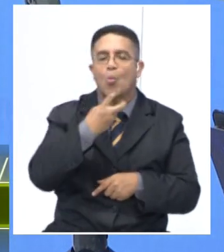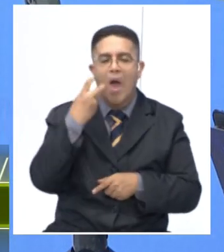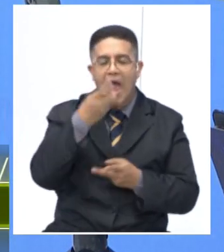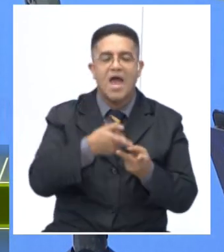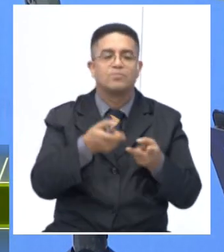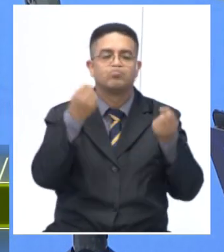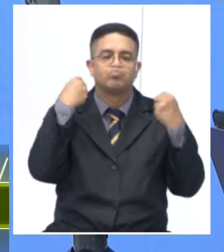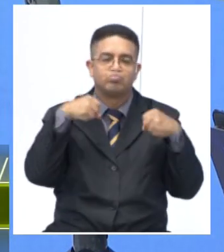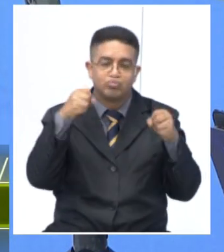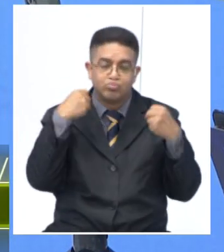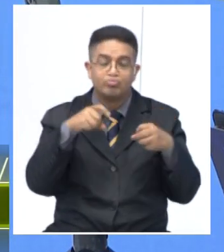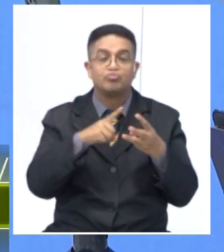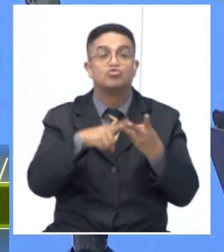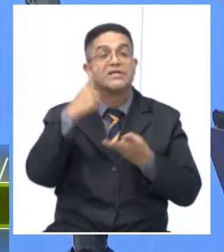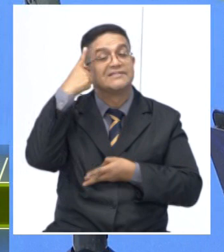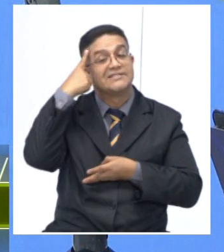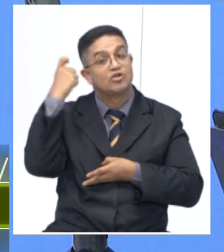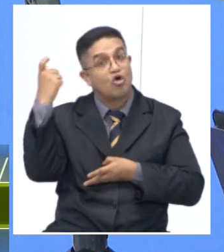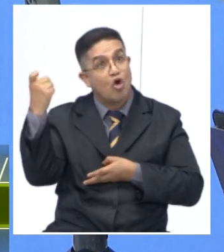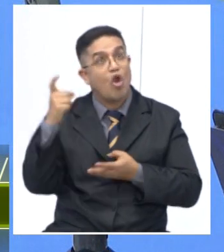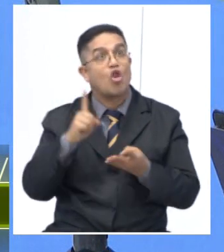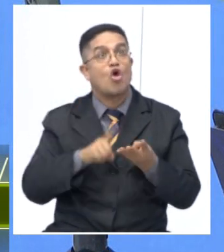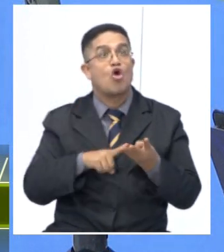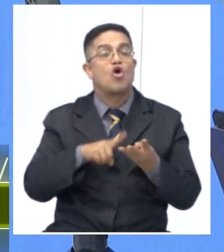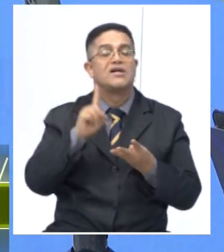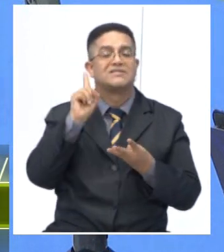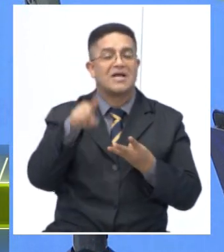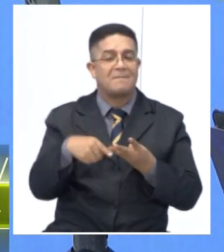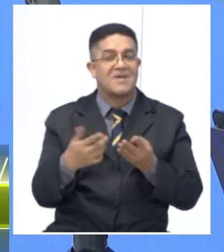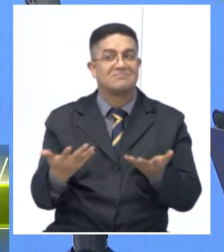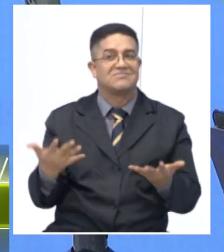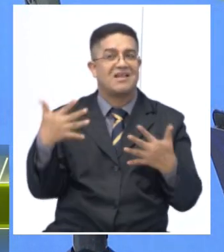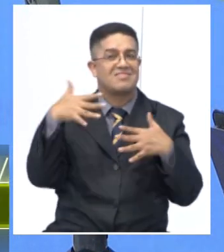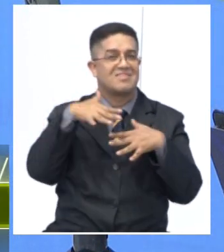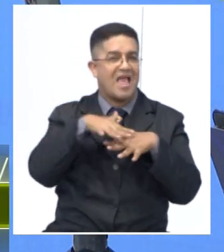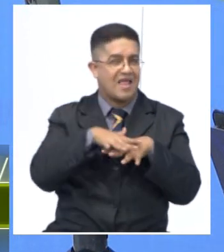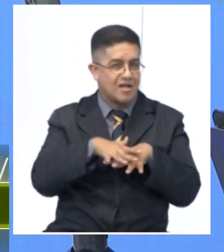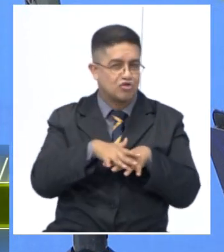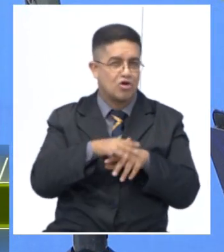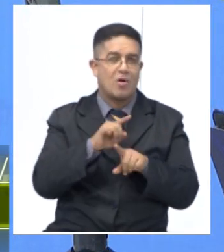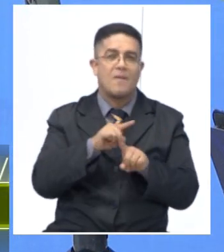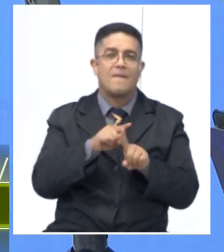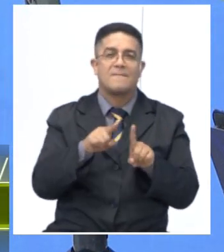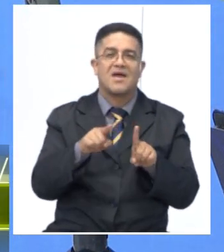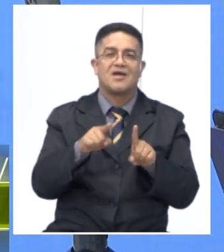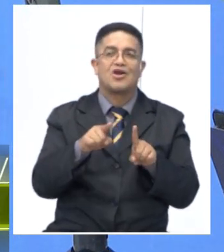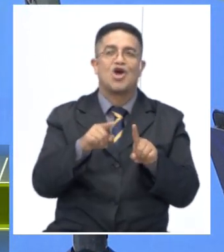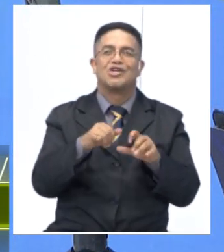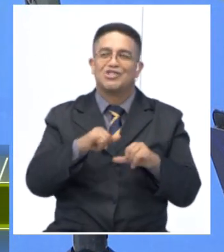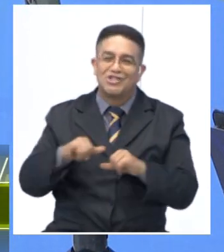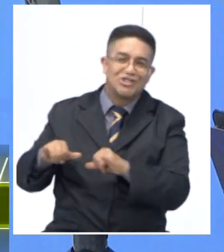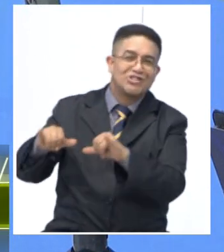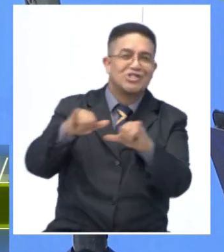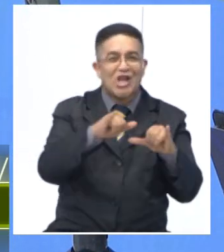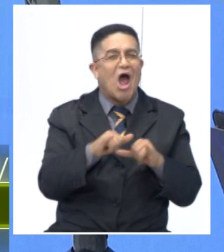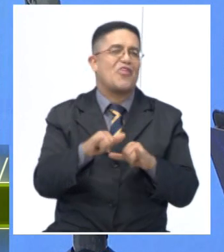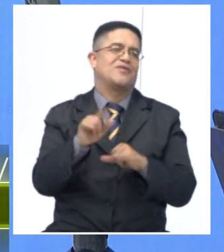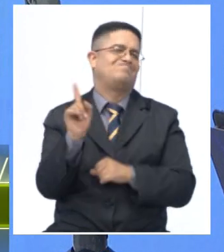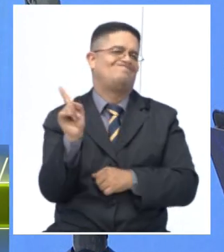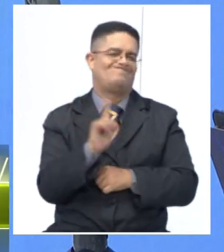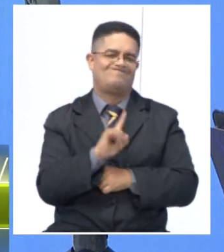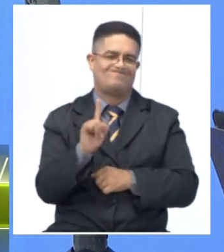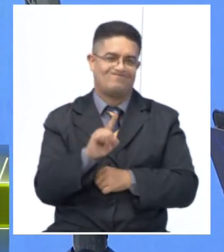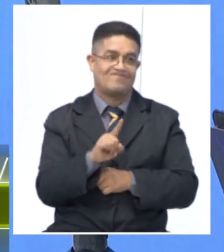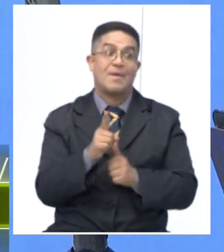misma psicopedagogía, terapias de trastorno de integración sensorial, pero no es que todos van a una misma terapia. Por de ahí supuesto. la importancia de